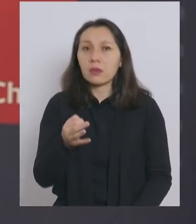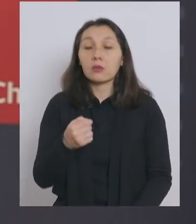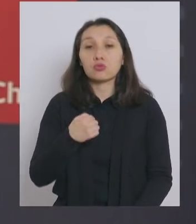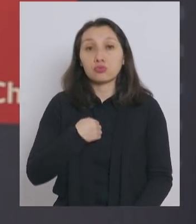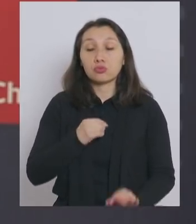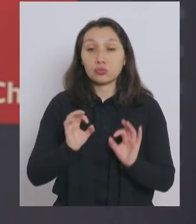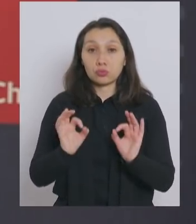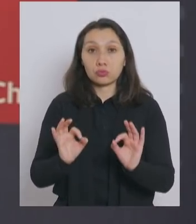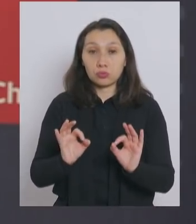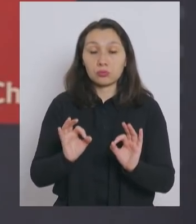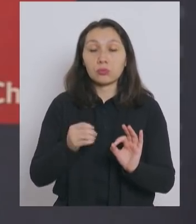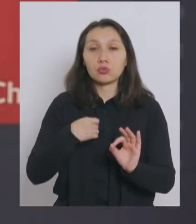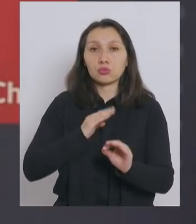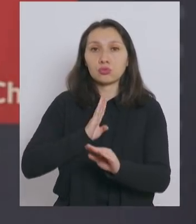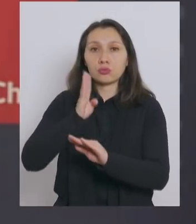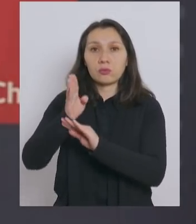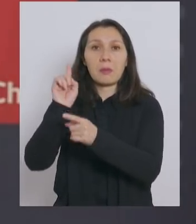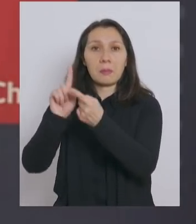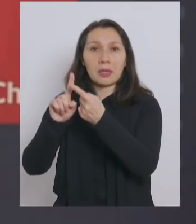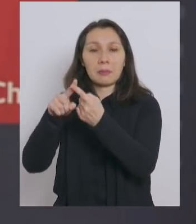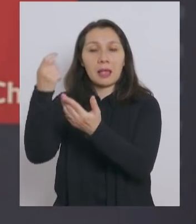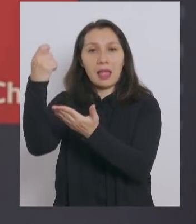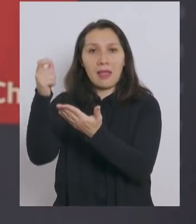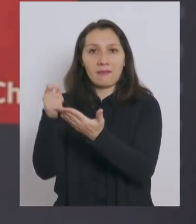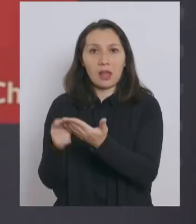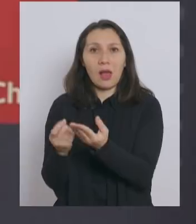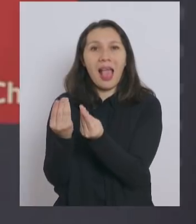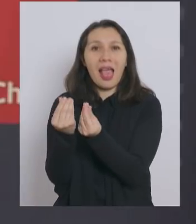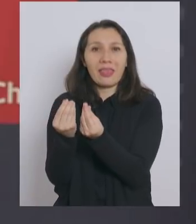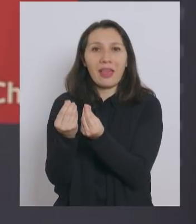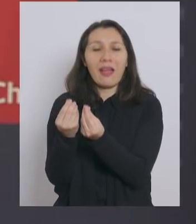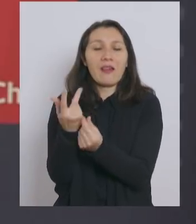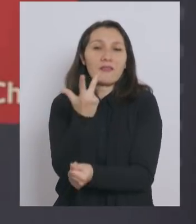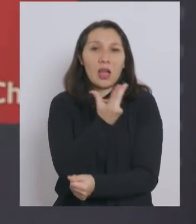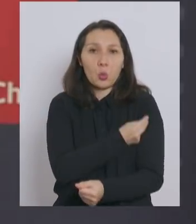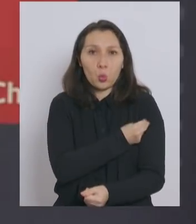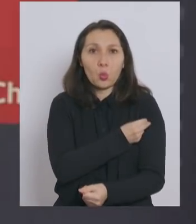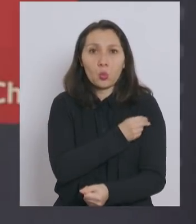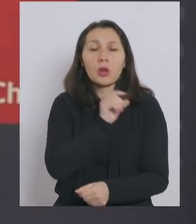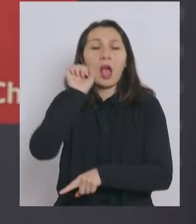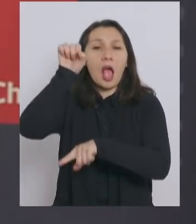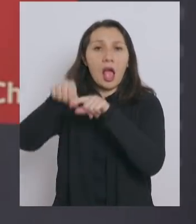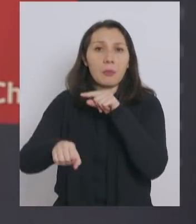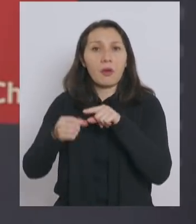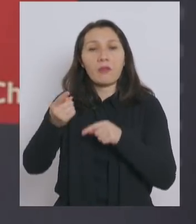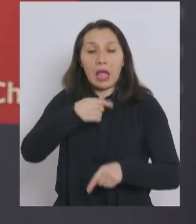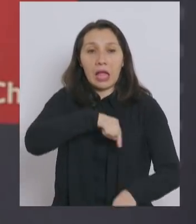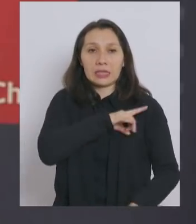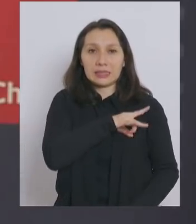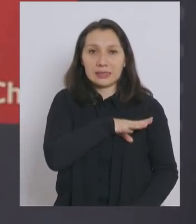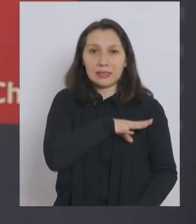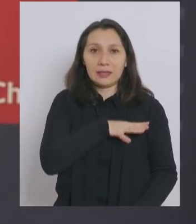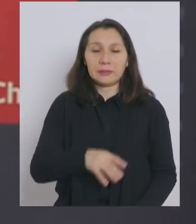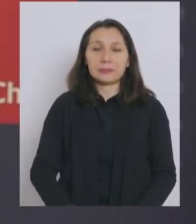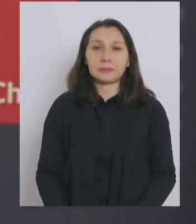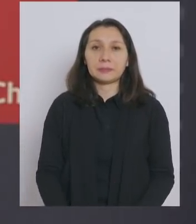yo especialmente participo en la evaluación de calidad de las vacunas que se han aprobado en nuestro país.